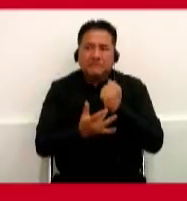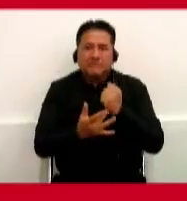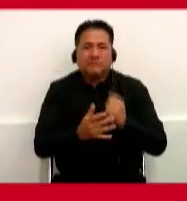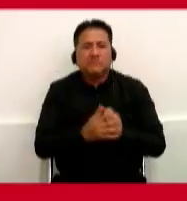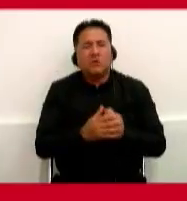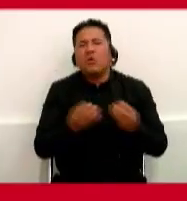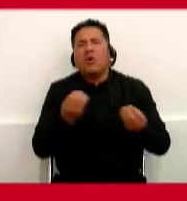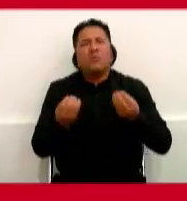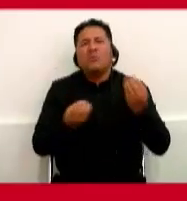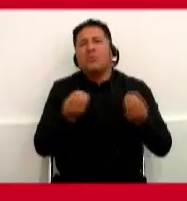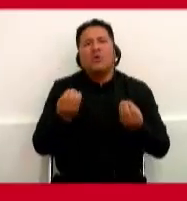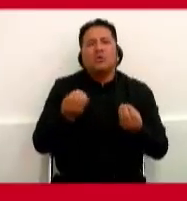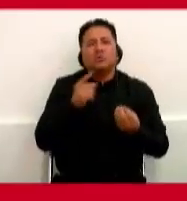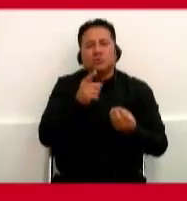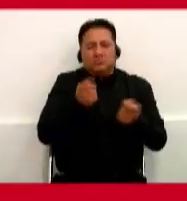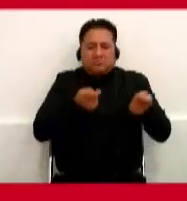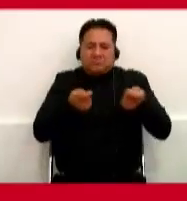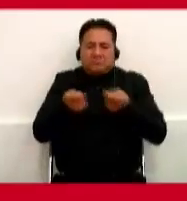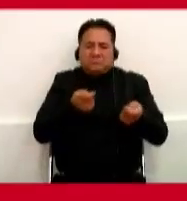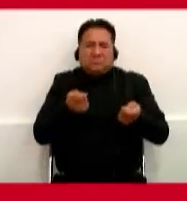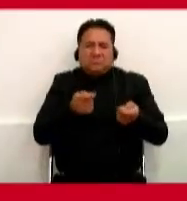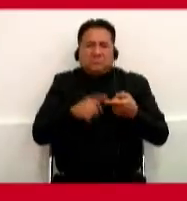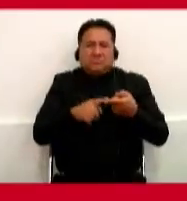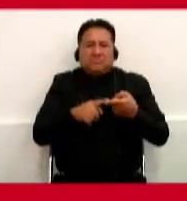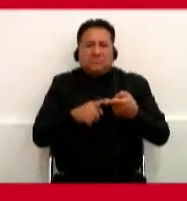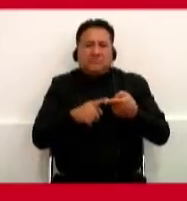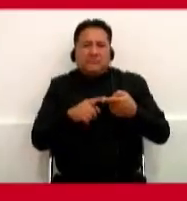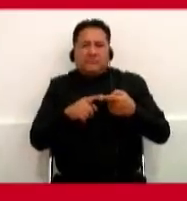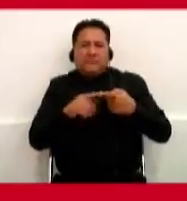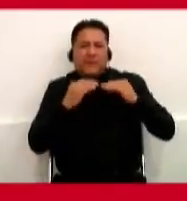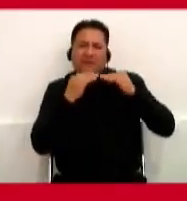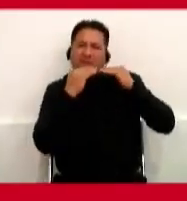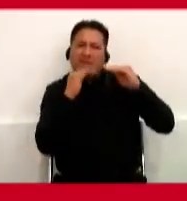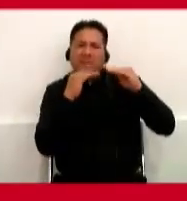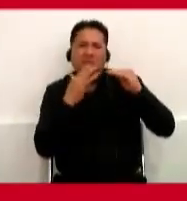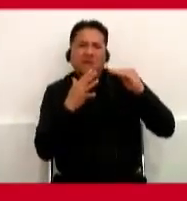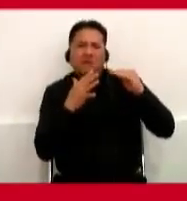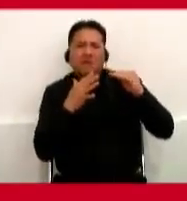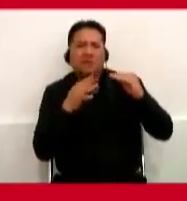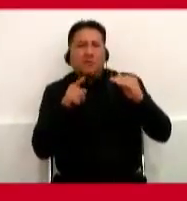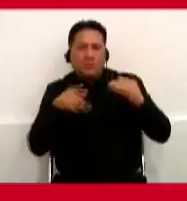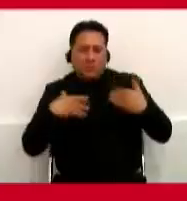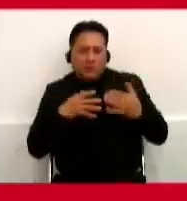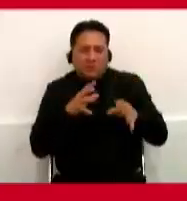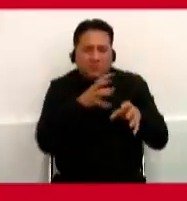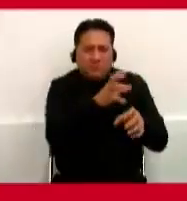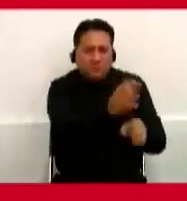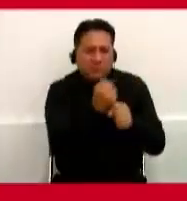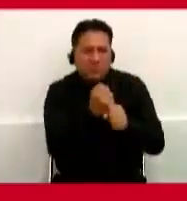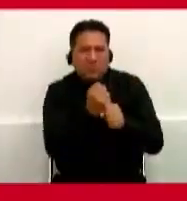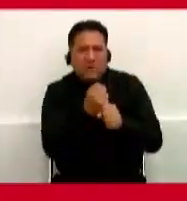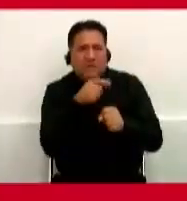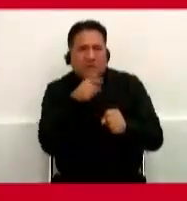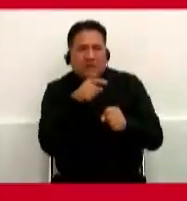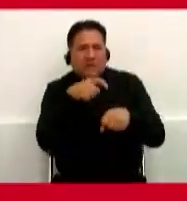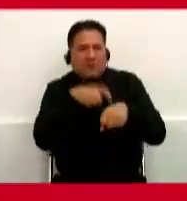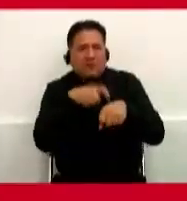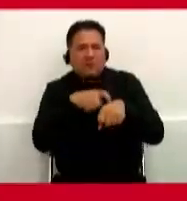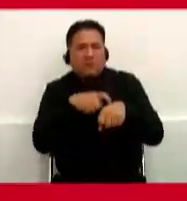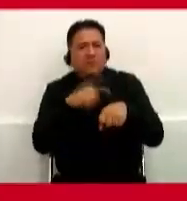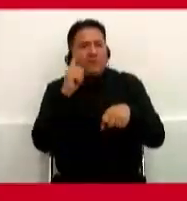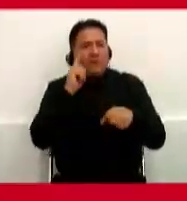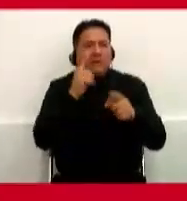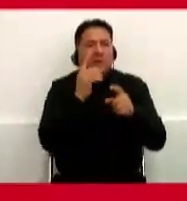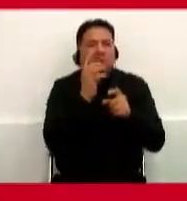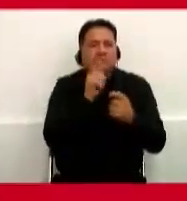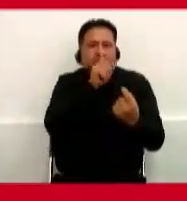esos controles o esos factores críticos, límites, por los cuales diríamos, esta recuperación va a este punto, ¿no? Que logre esa